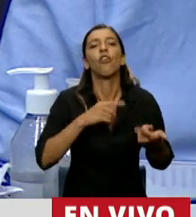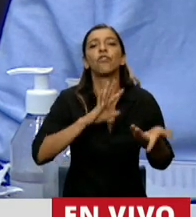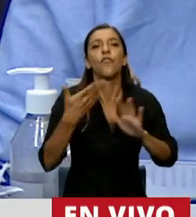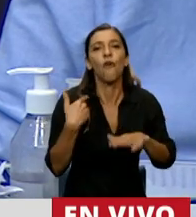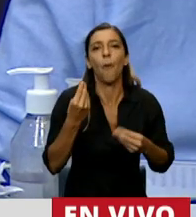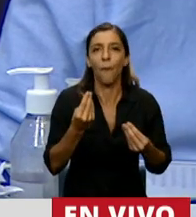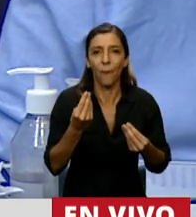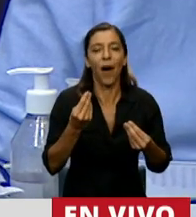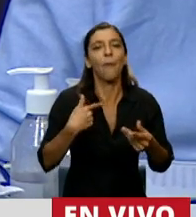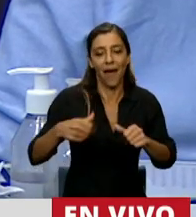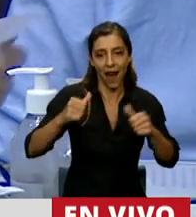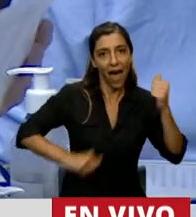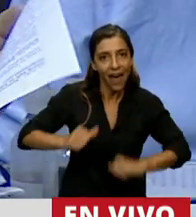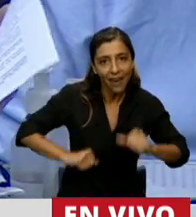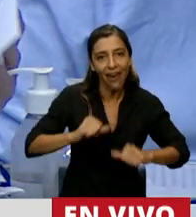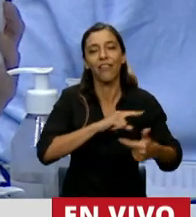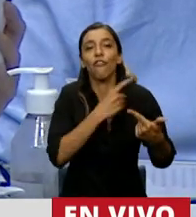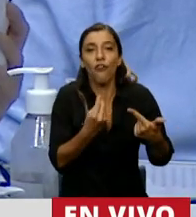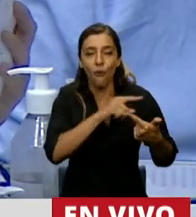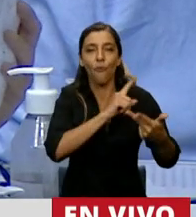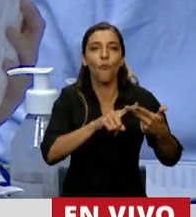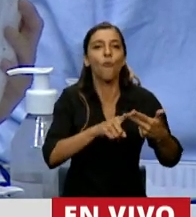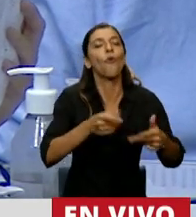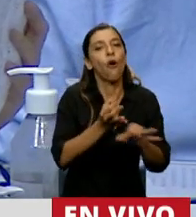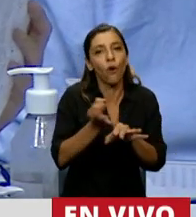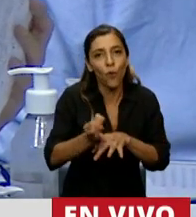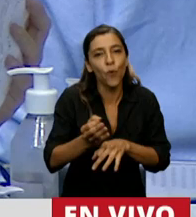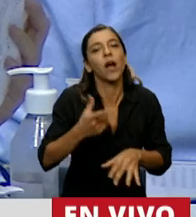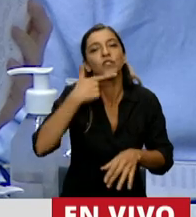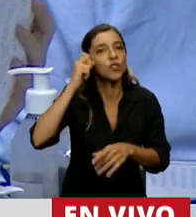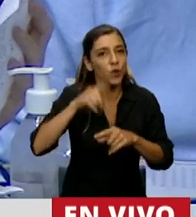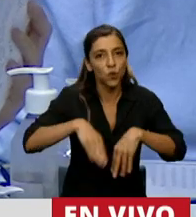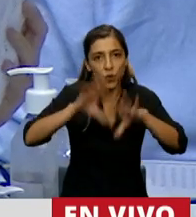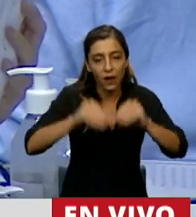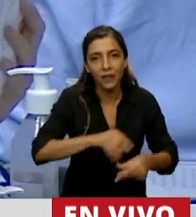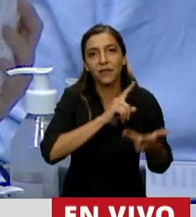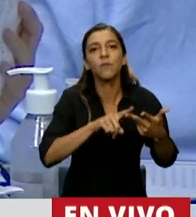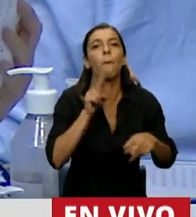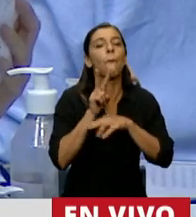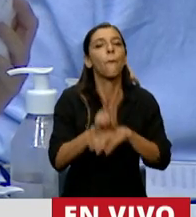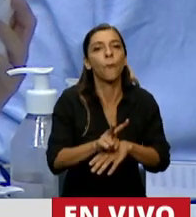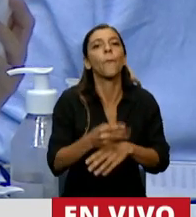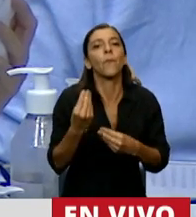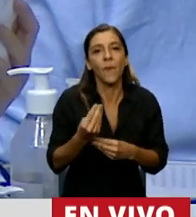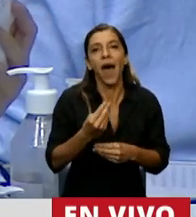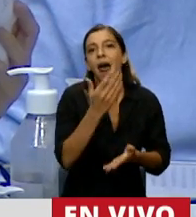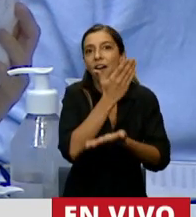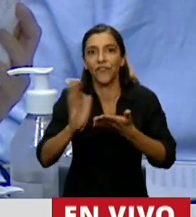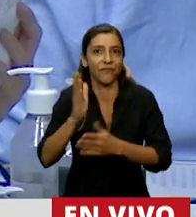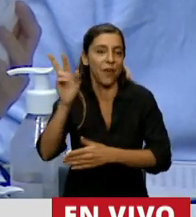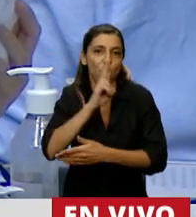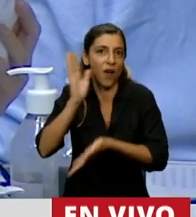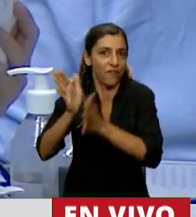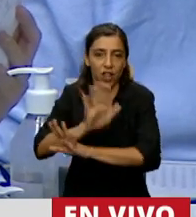intervenciones de contracepción quirúrgica, la educación sexual integral, la protección integral para prevenir y erradicar la violencia contra las mujeres, los derechos de